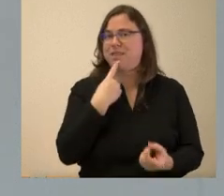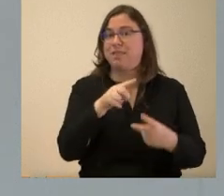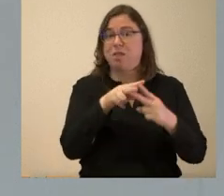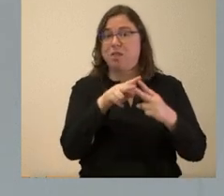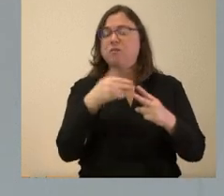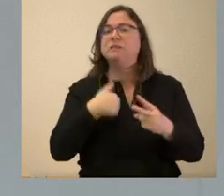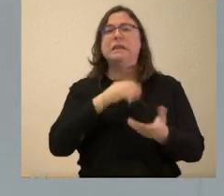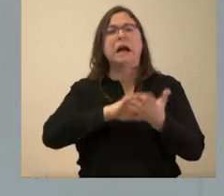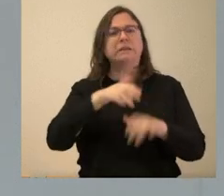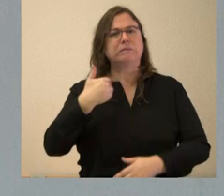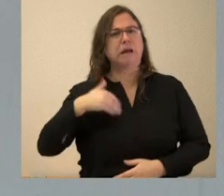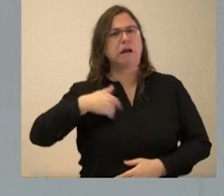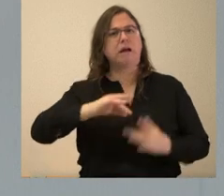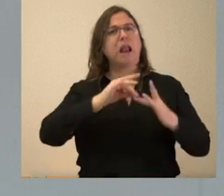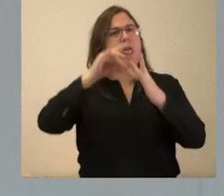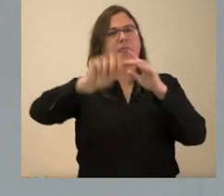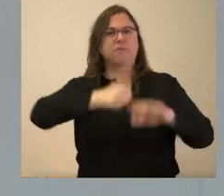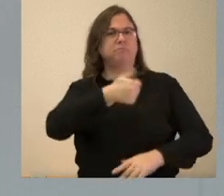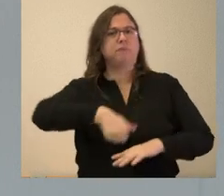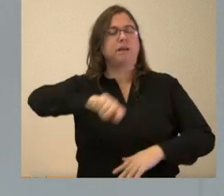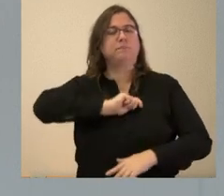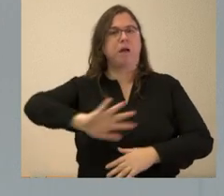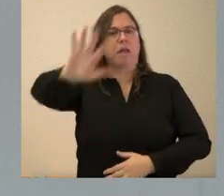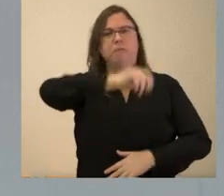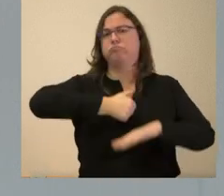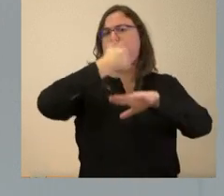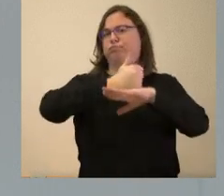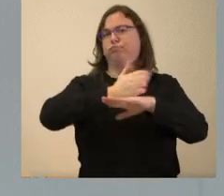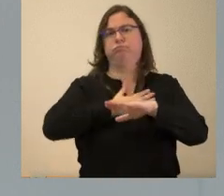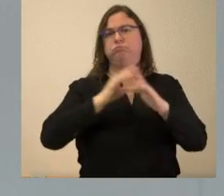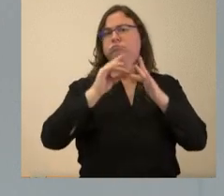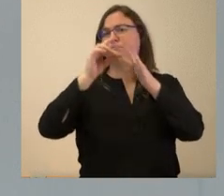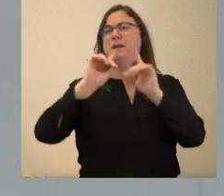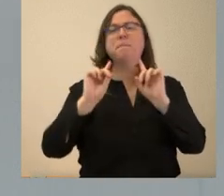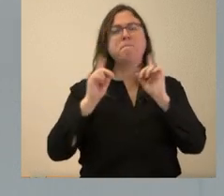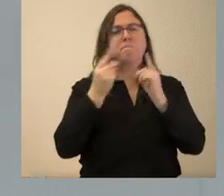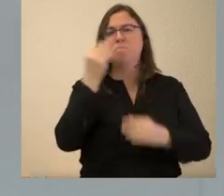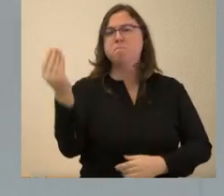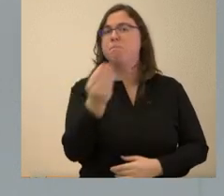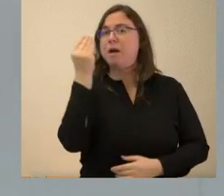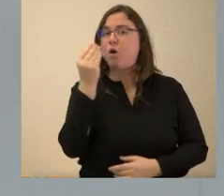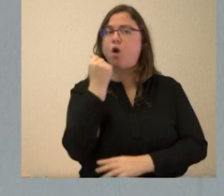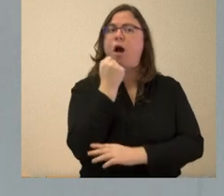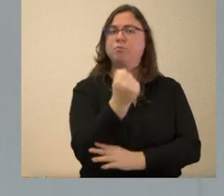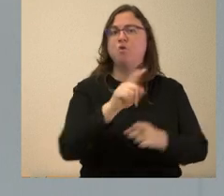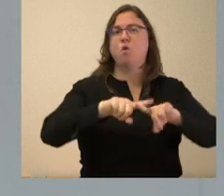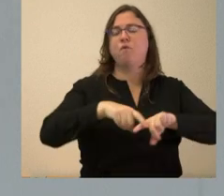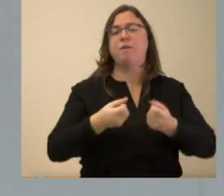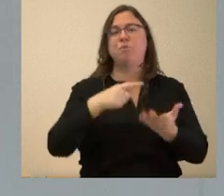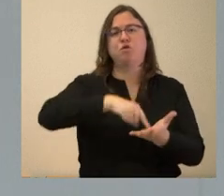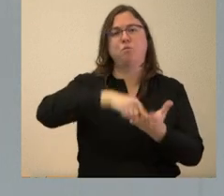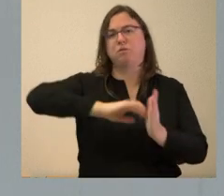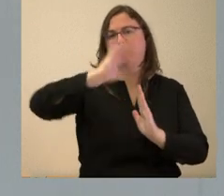castellaron ya era líder dentro de España era la referencia casi no era la comunidad Autónoma de España con mejor tratamiento fiscal a las familias numerosas y castilén ya era